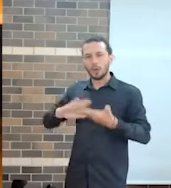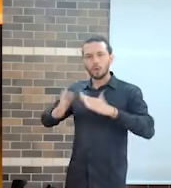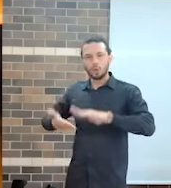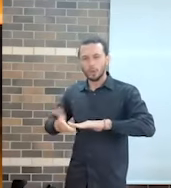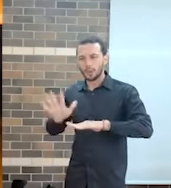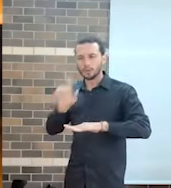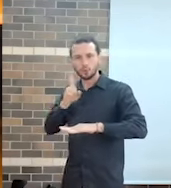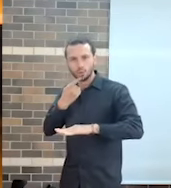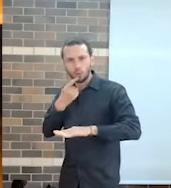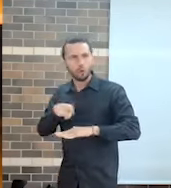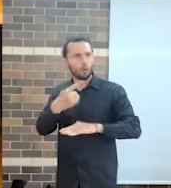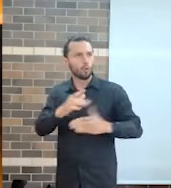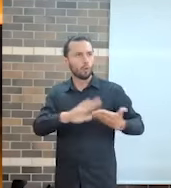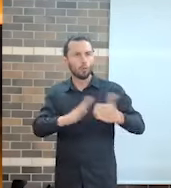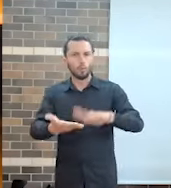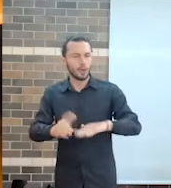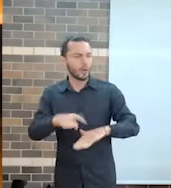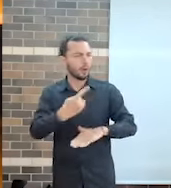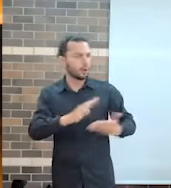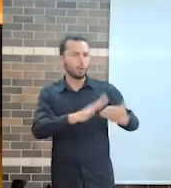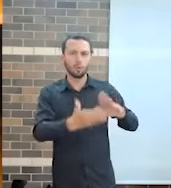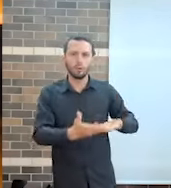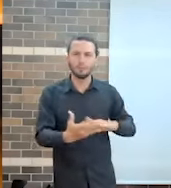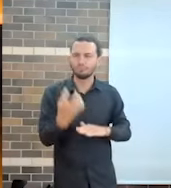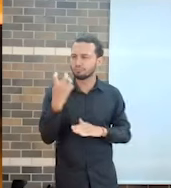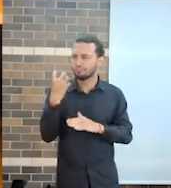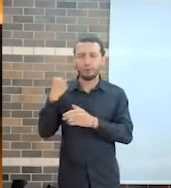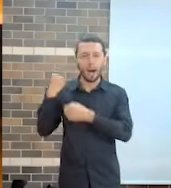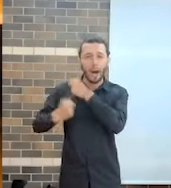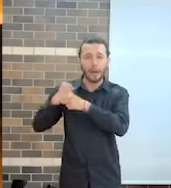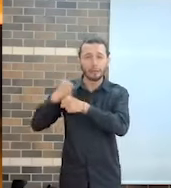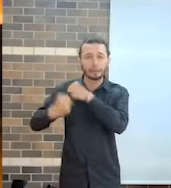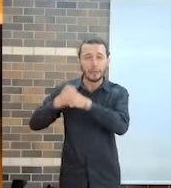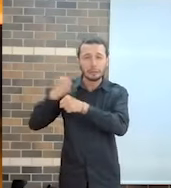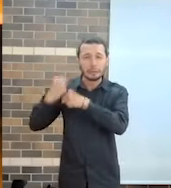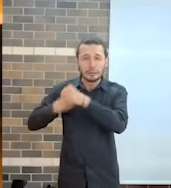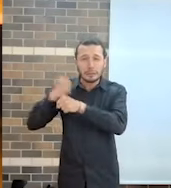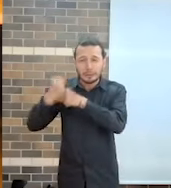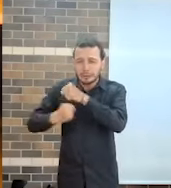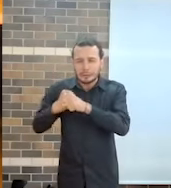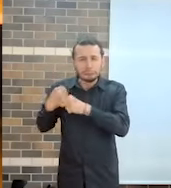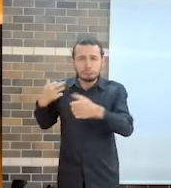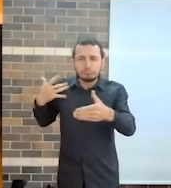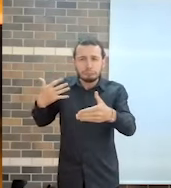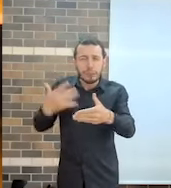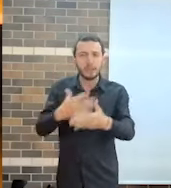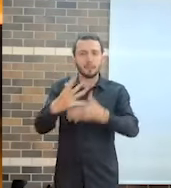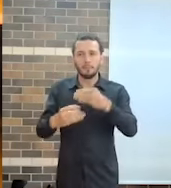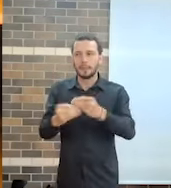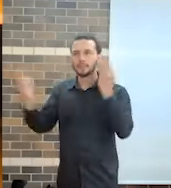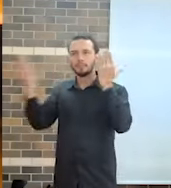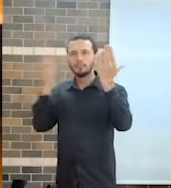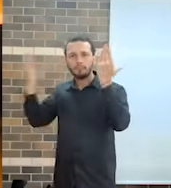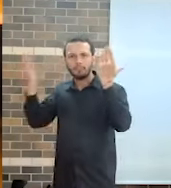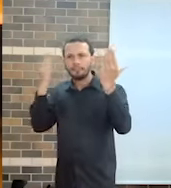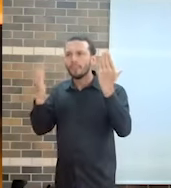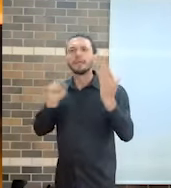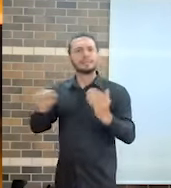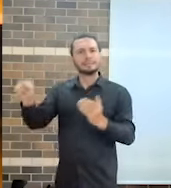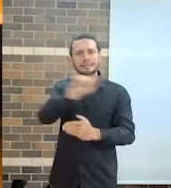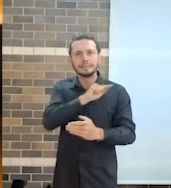comunidad sorda, desde las comunidades ancestrales, desde los campesinos, cómo hemos podido evidenciar todo